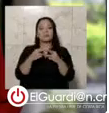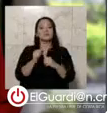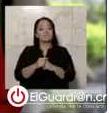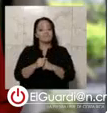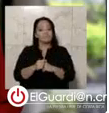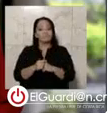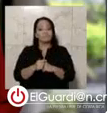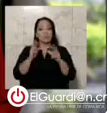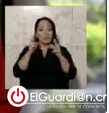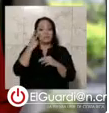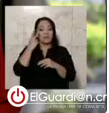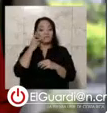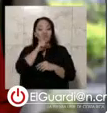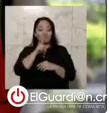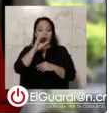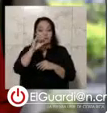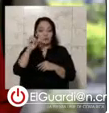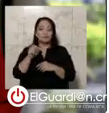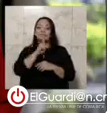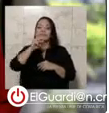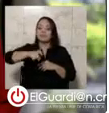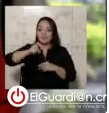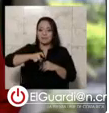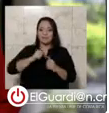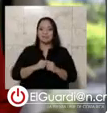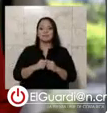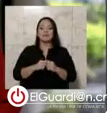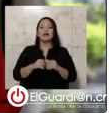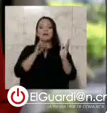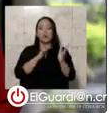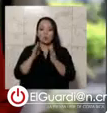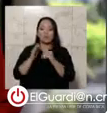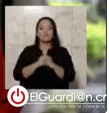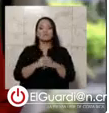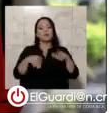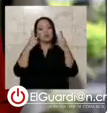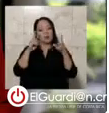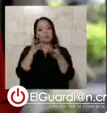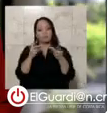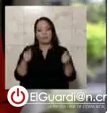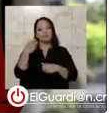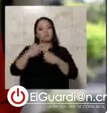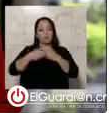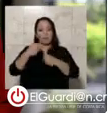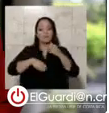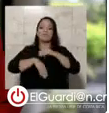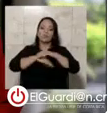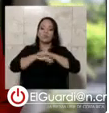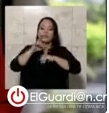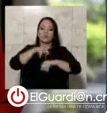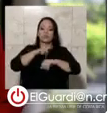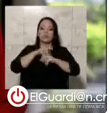es realmente una necesidad poner esto en orden y solventar de una vez por todas la problemática del fútbol nacional